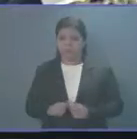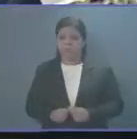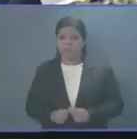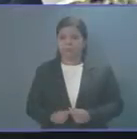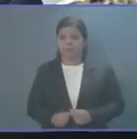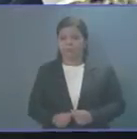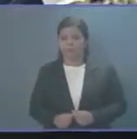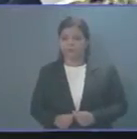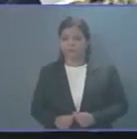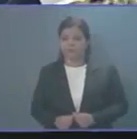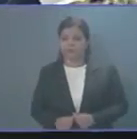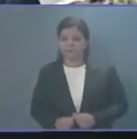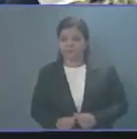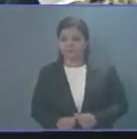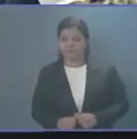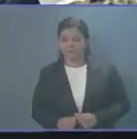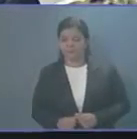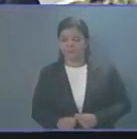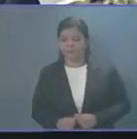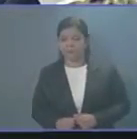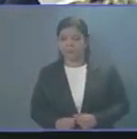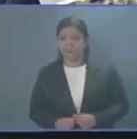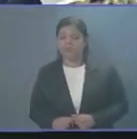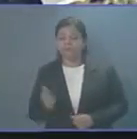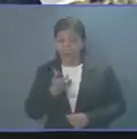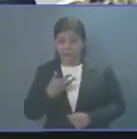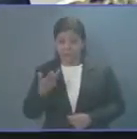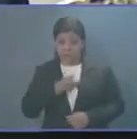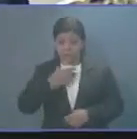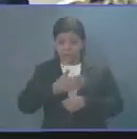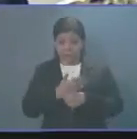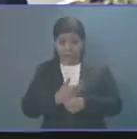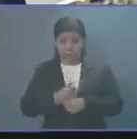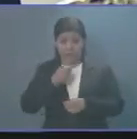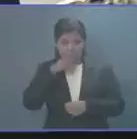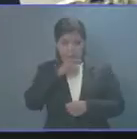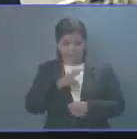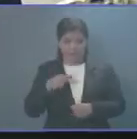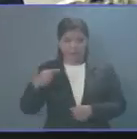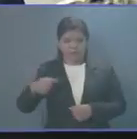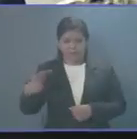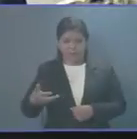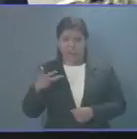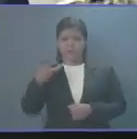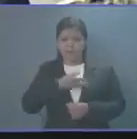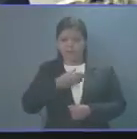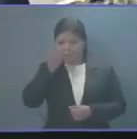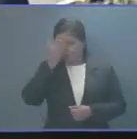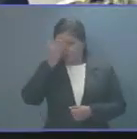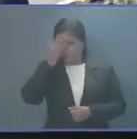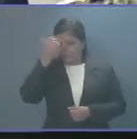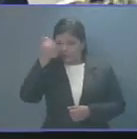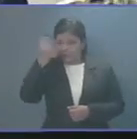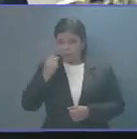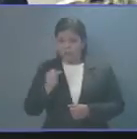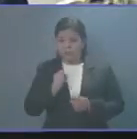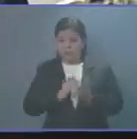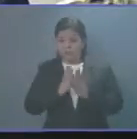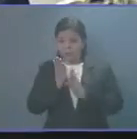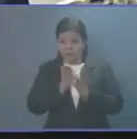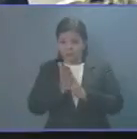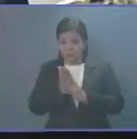Y para nosotros, como FMLN, que siempre hemos planteado la importancia de la